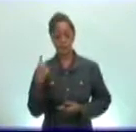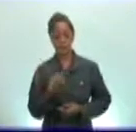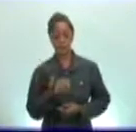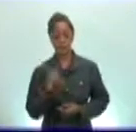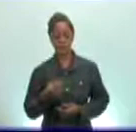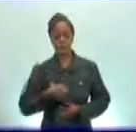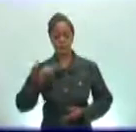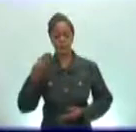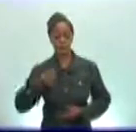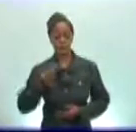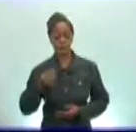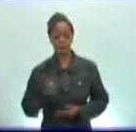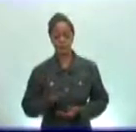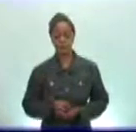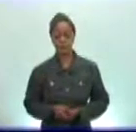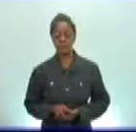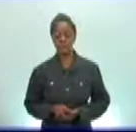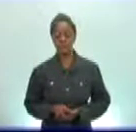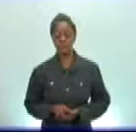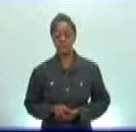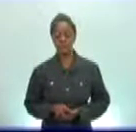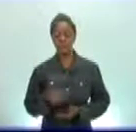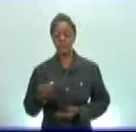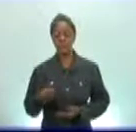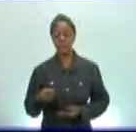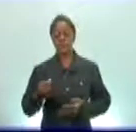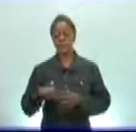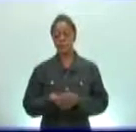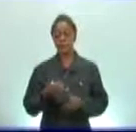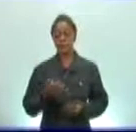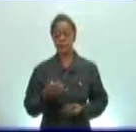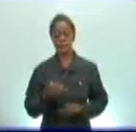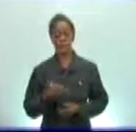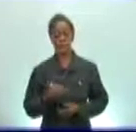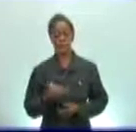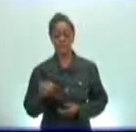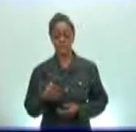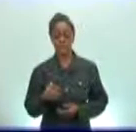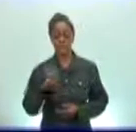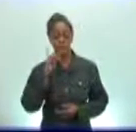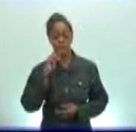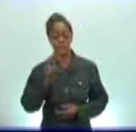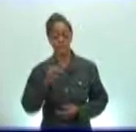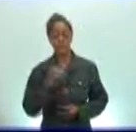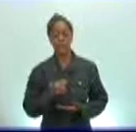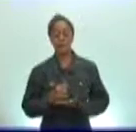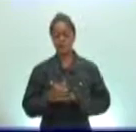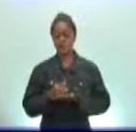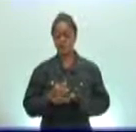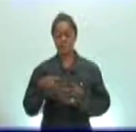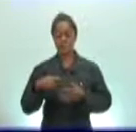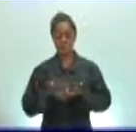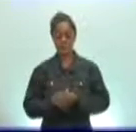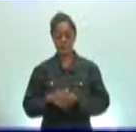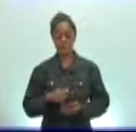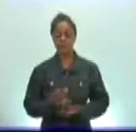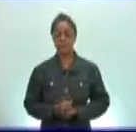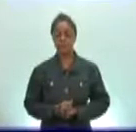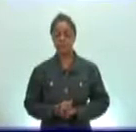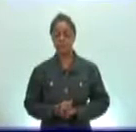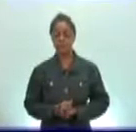les comentamos y las fuentes a las que van a servirles para profundizar: